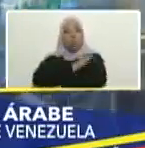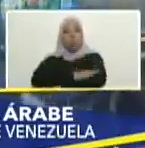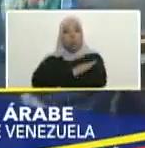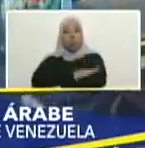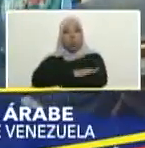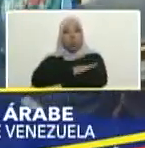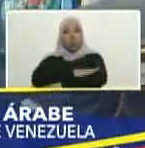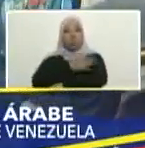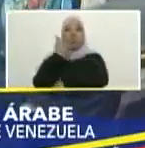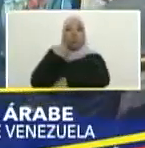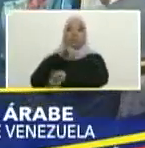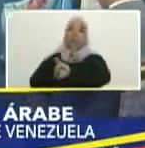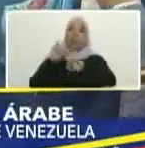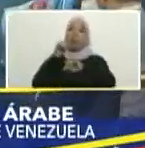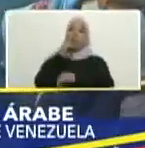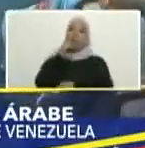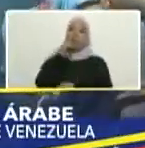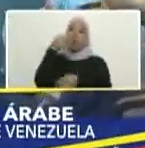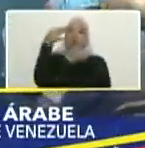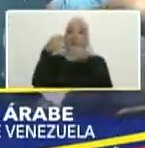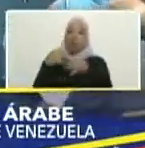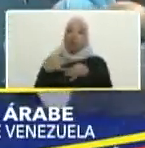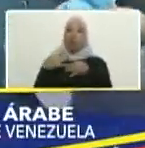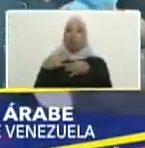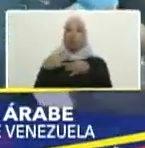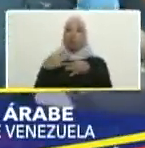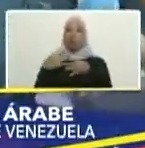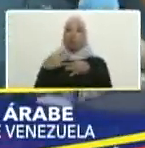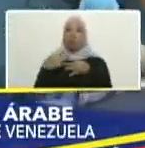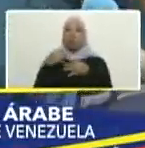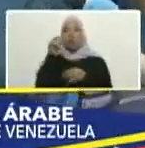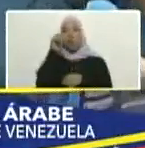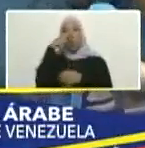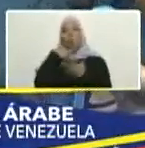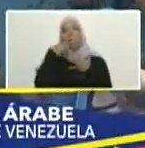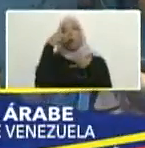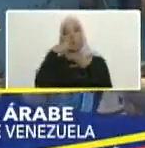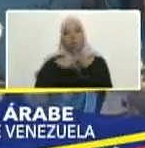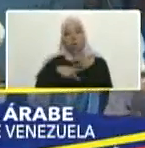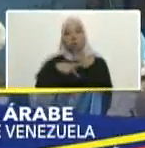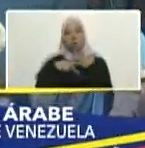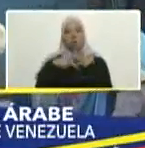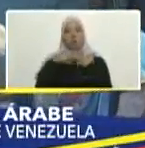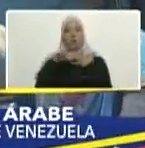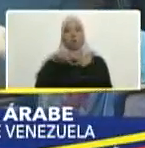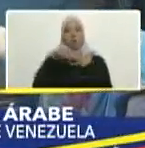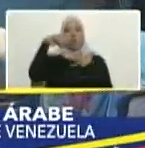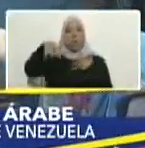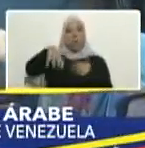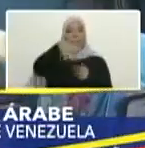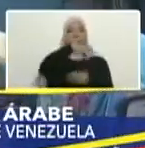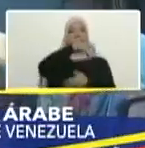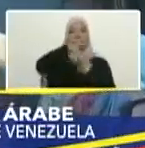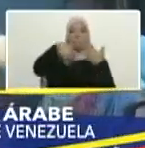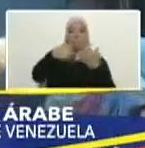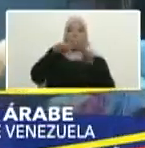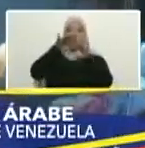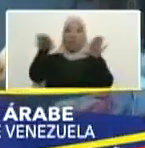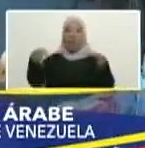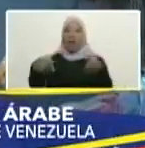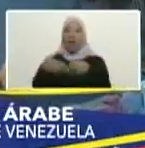Estamos completamente seguros de que el proyecto de emancipación y transformación